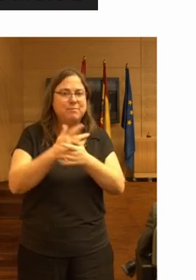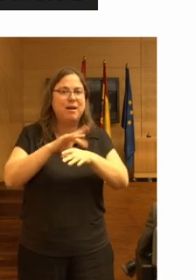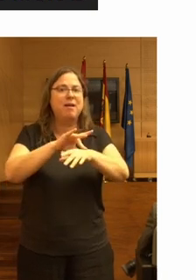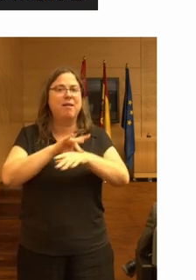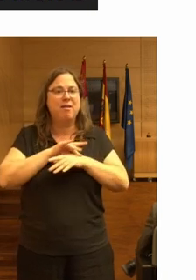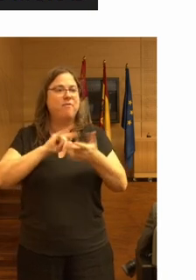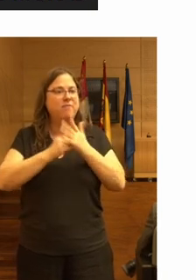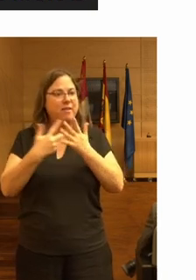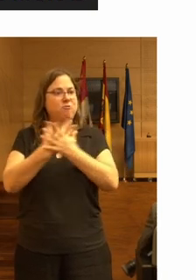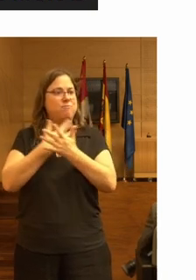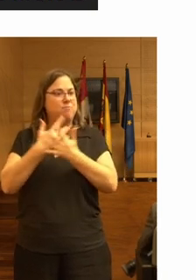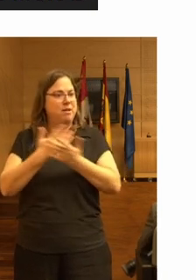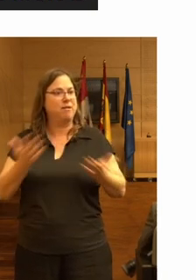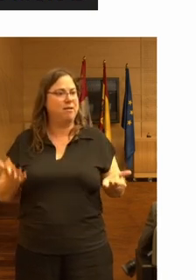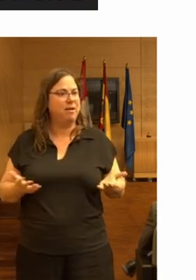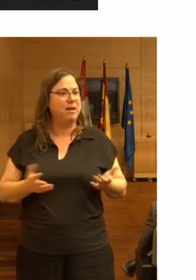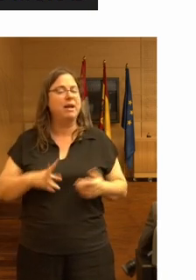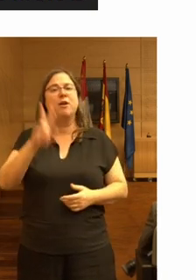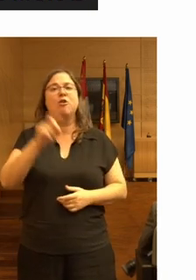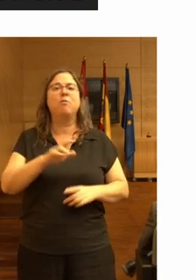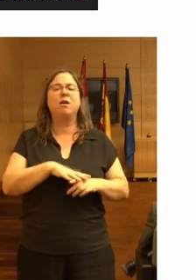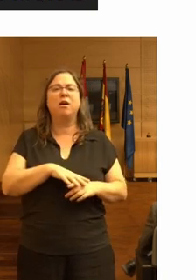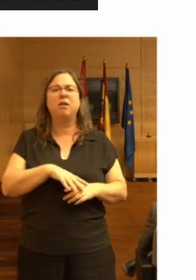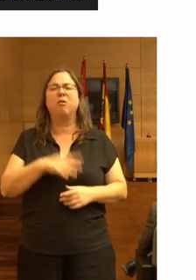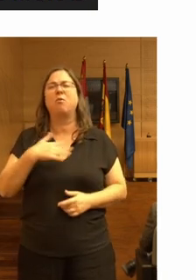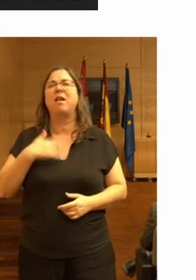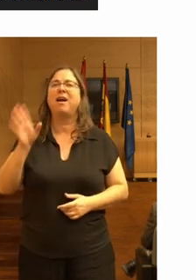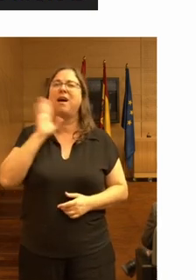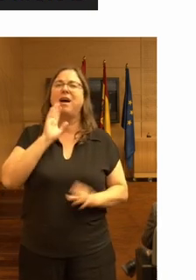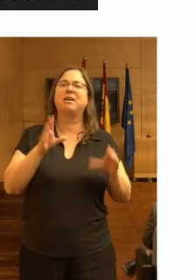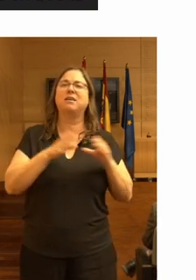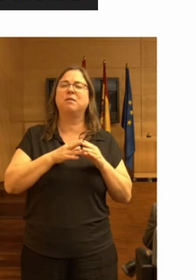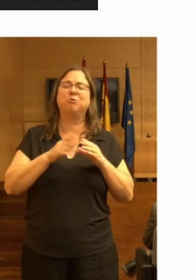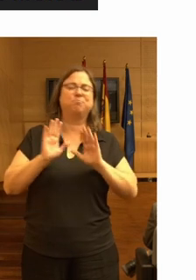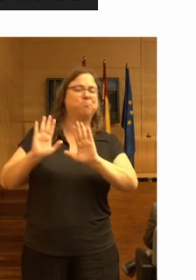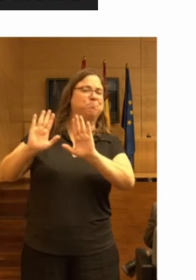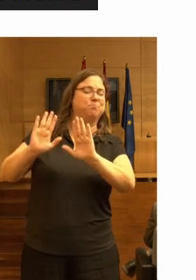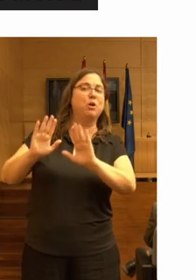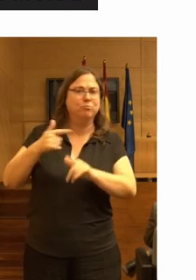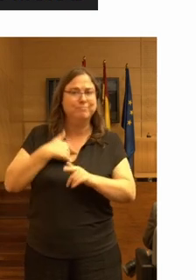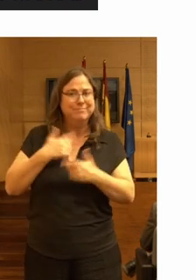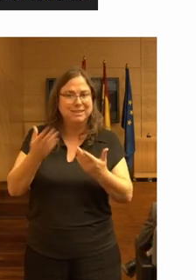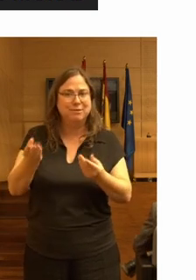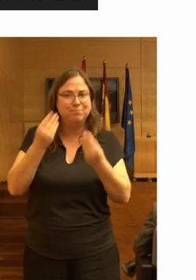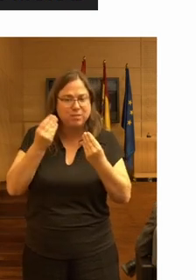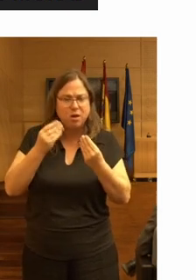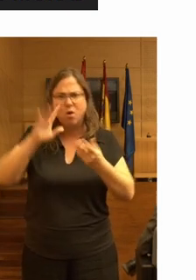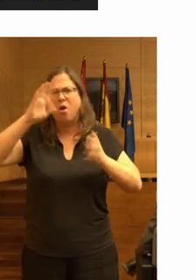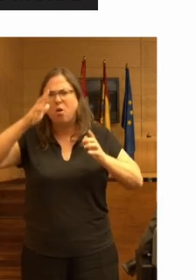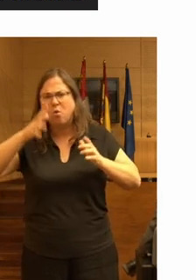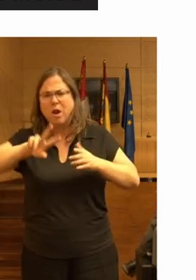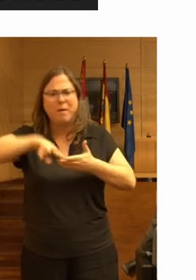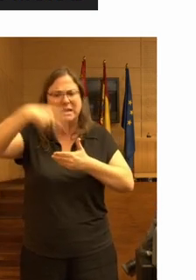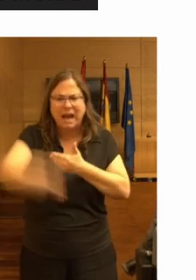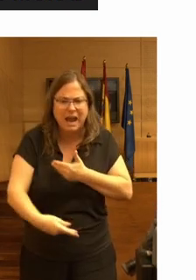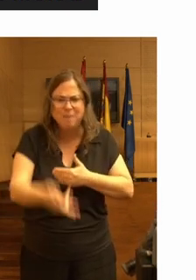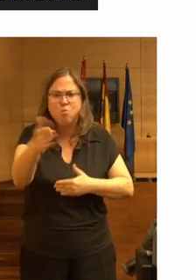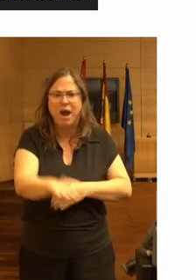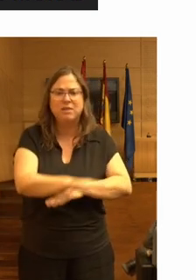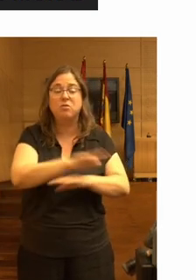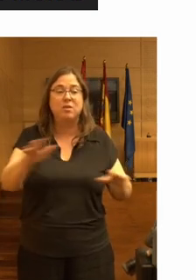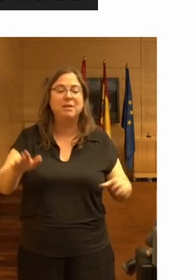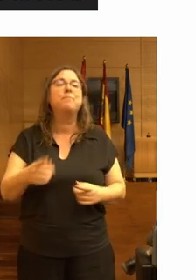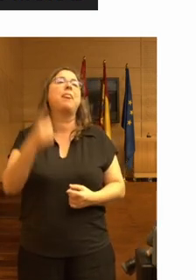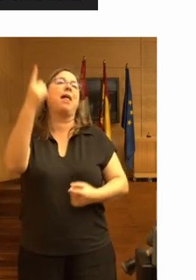asesoramiento técnico. Ya no hay tanta resistencia en relación con el programa, es una locura, se van a matar. Lo sigues